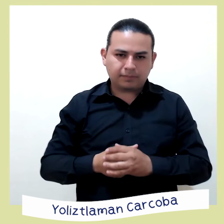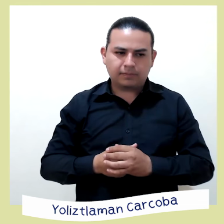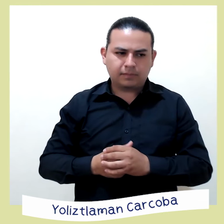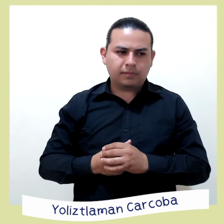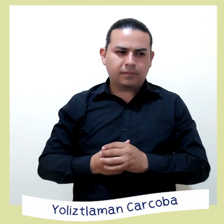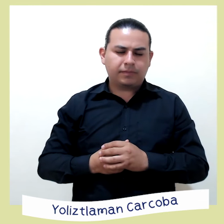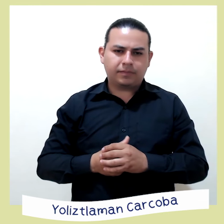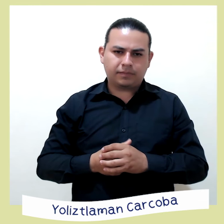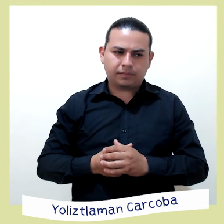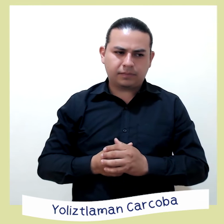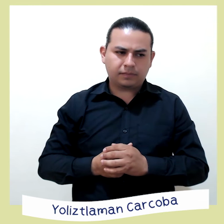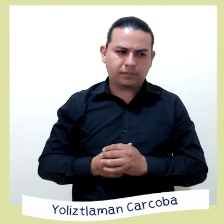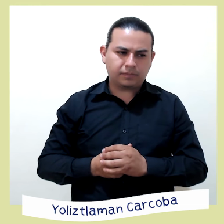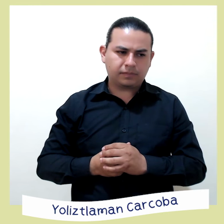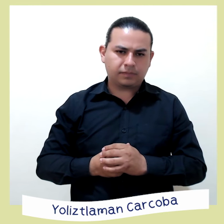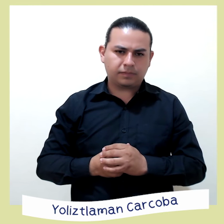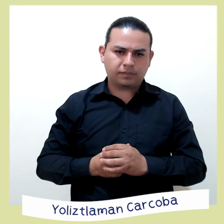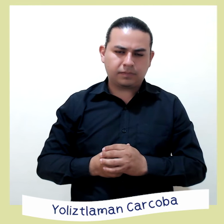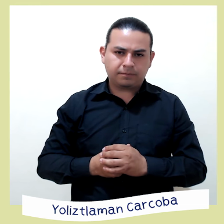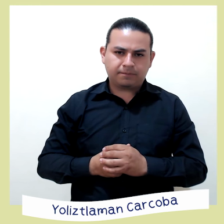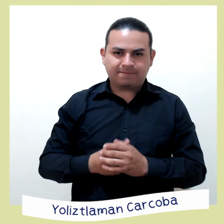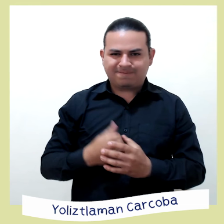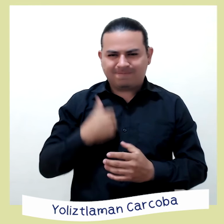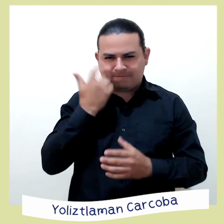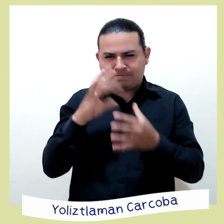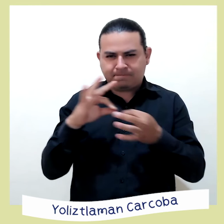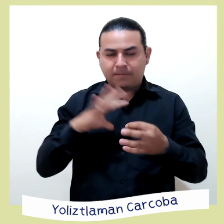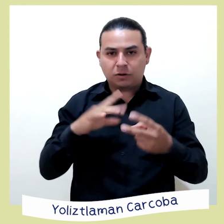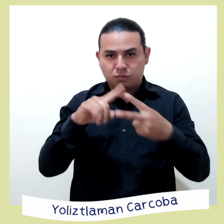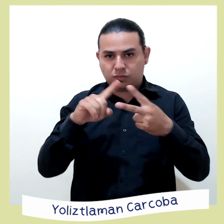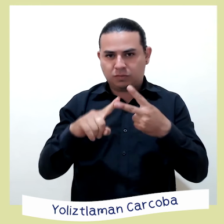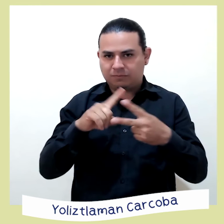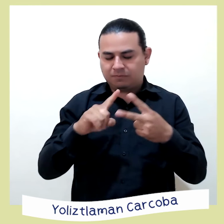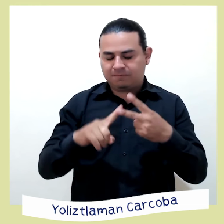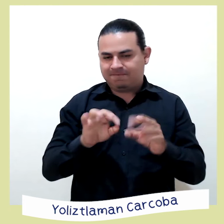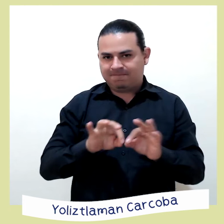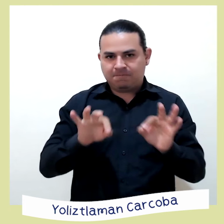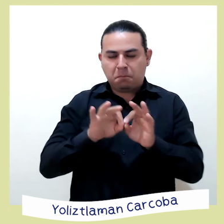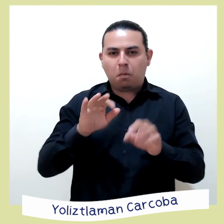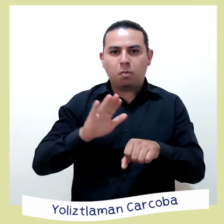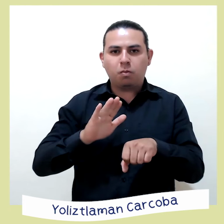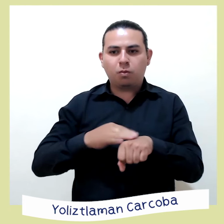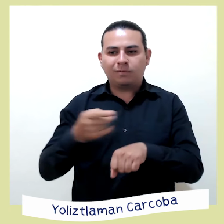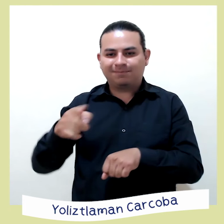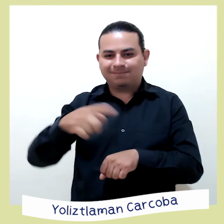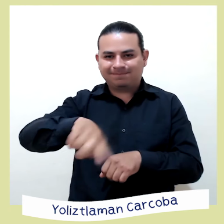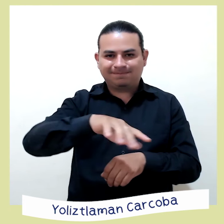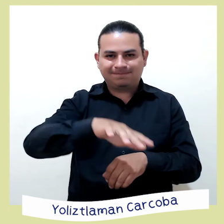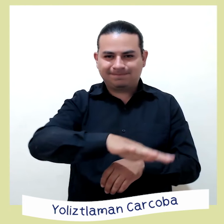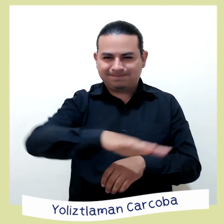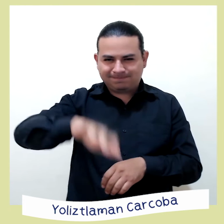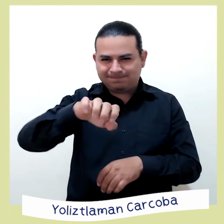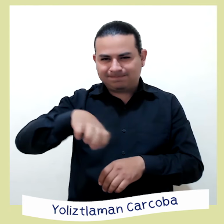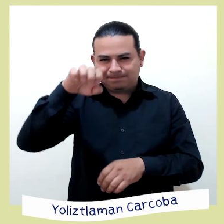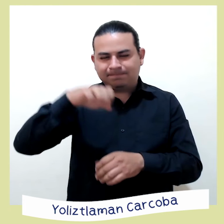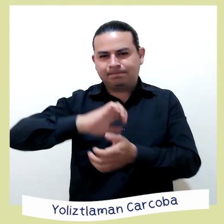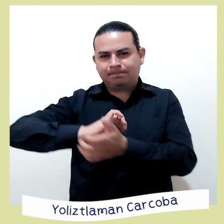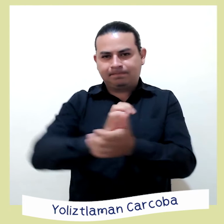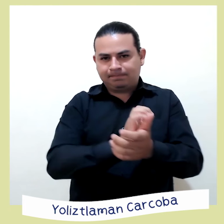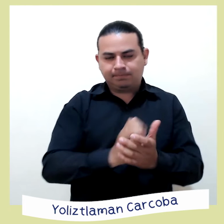Adelante. Bueno, sí, gracias. Pienso que la experiencia me ha dicho que hay